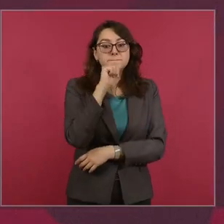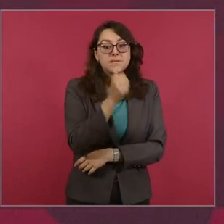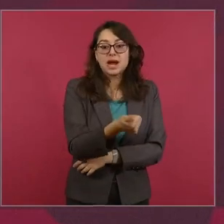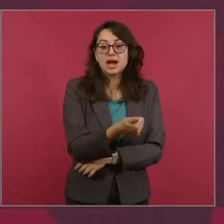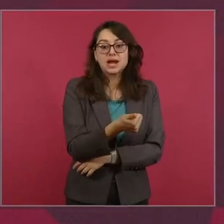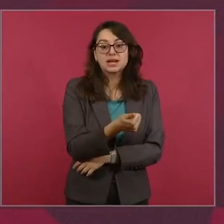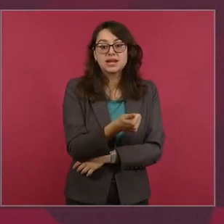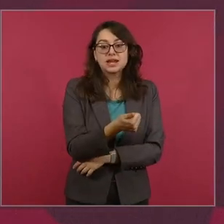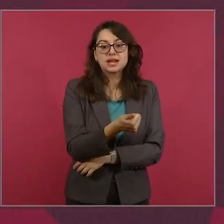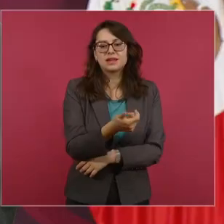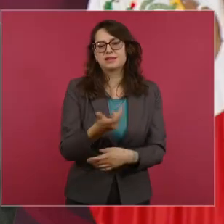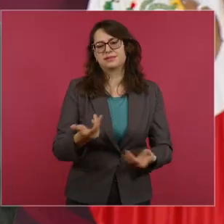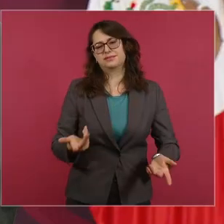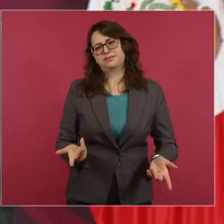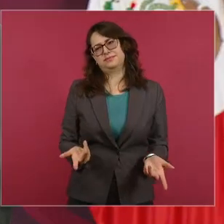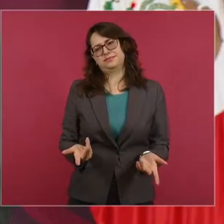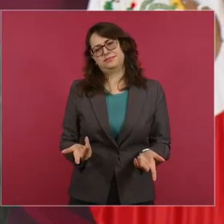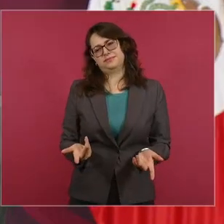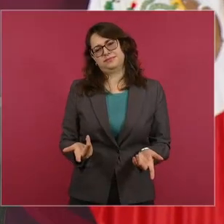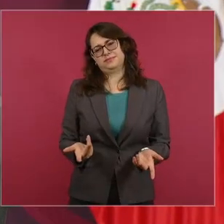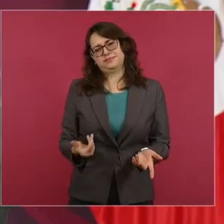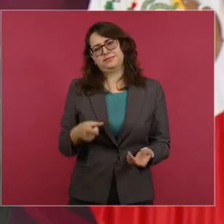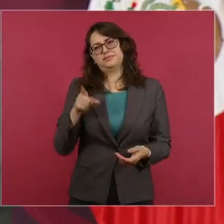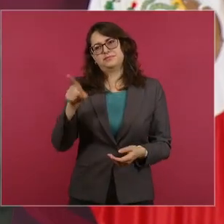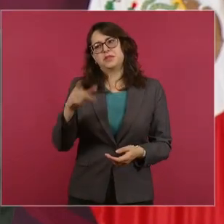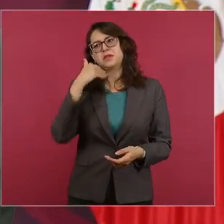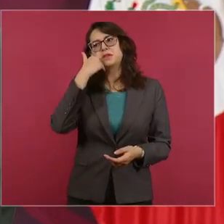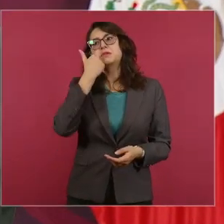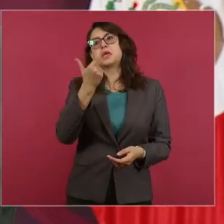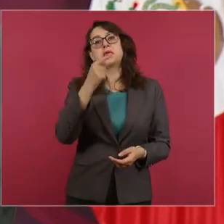presumir con sombrero ajeno?